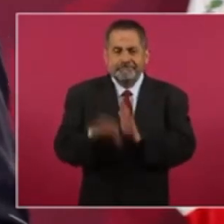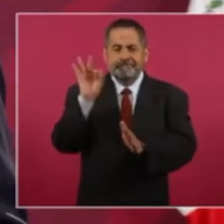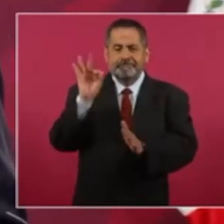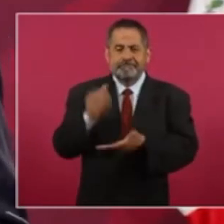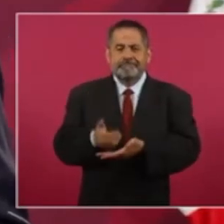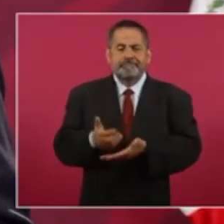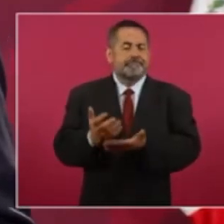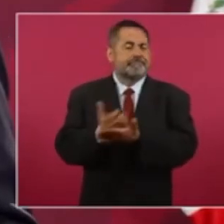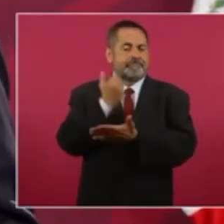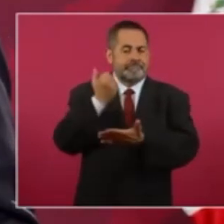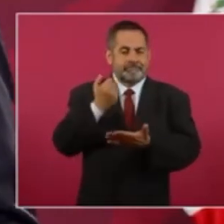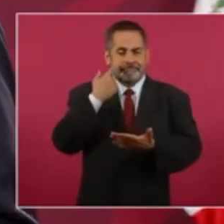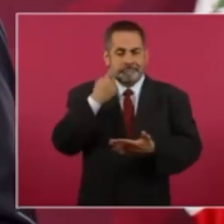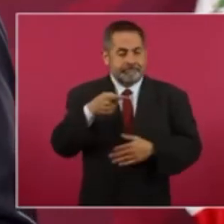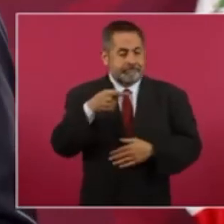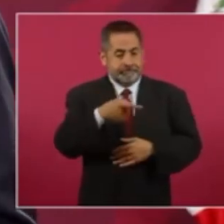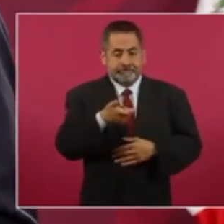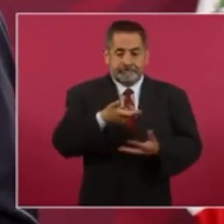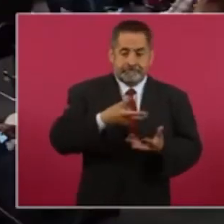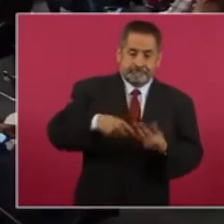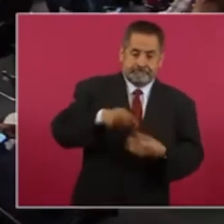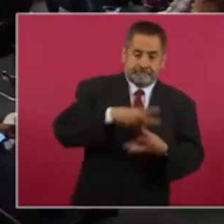para que esos fondos